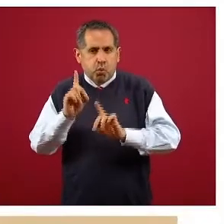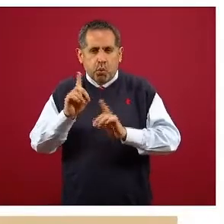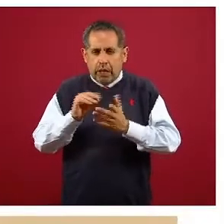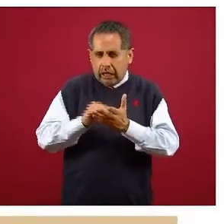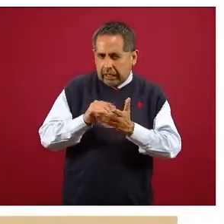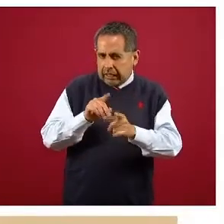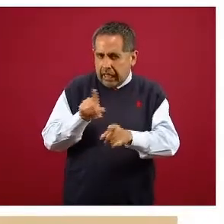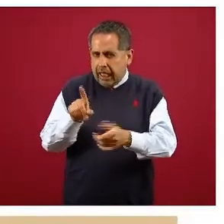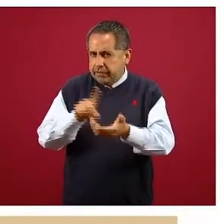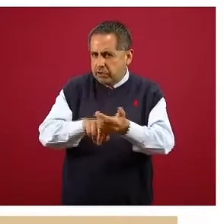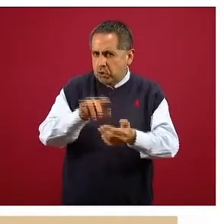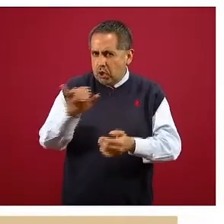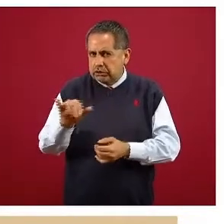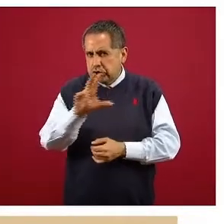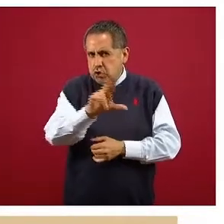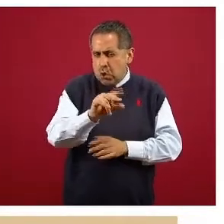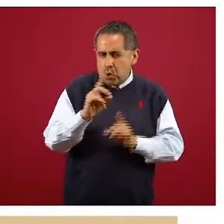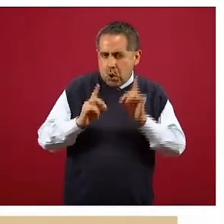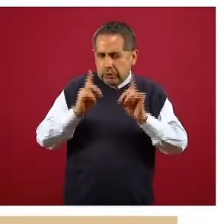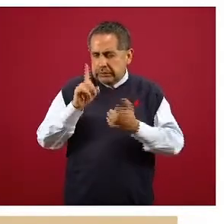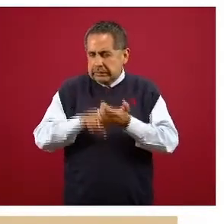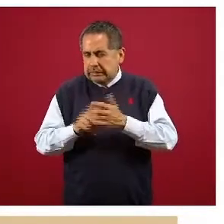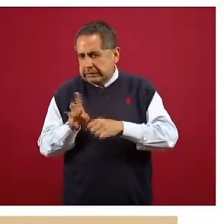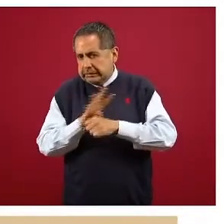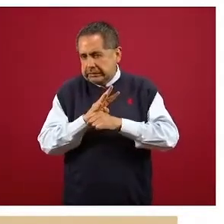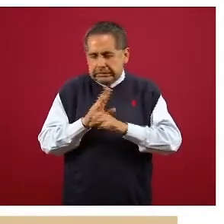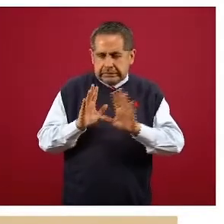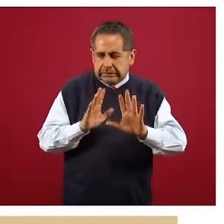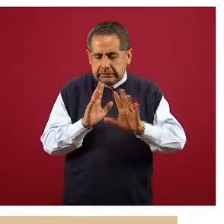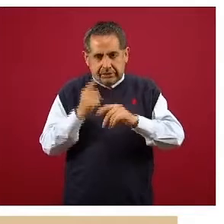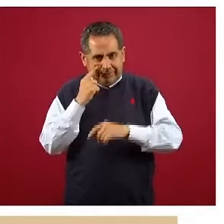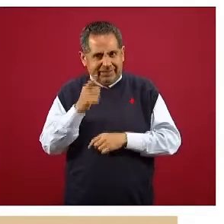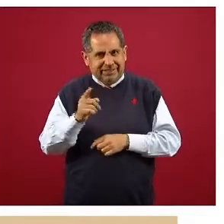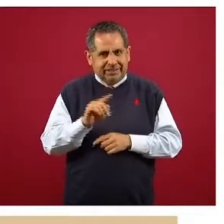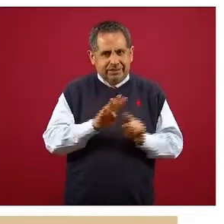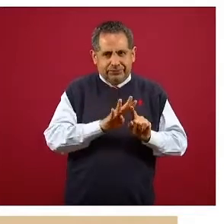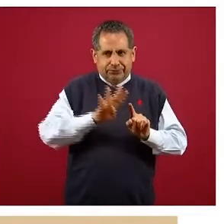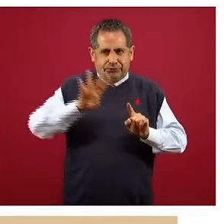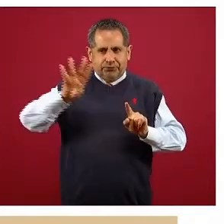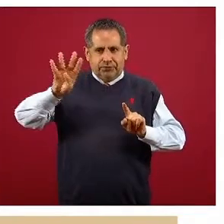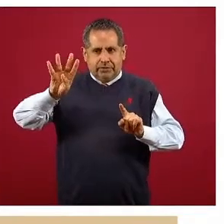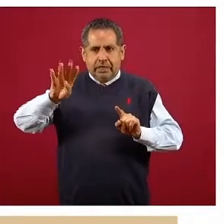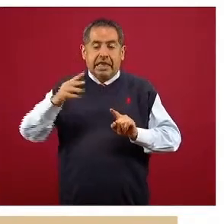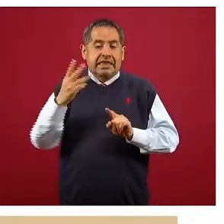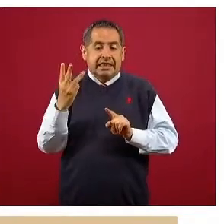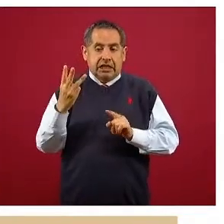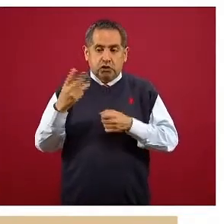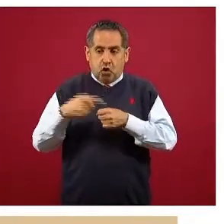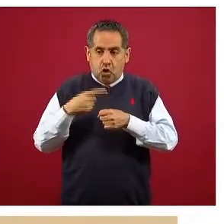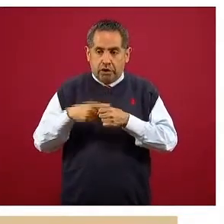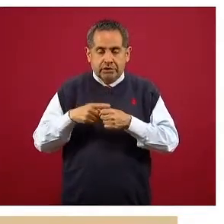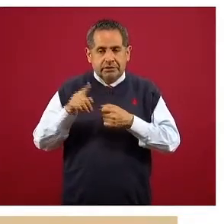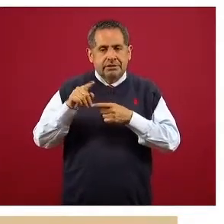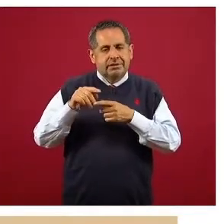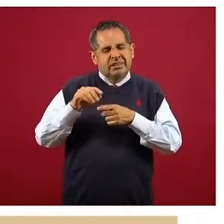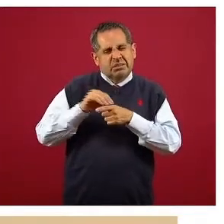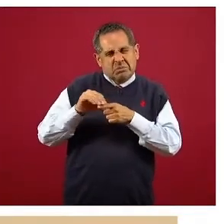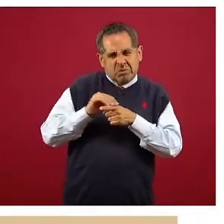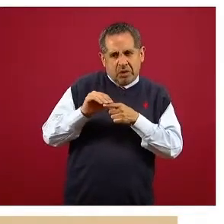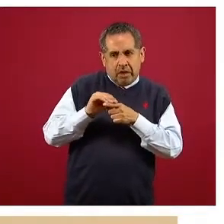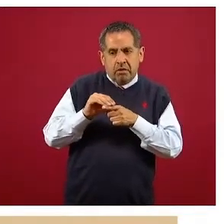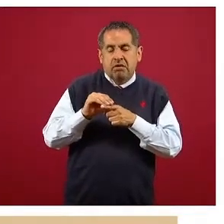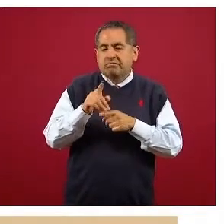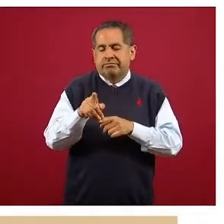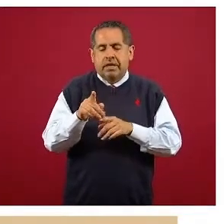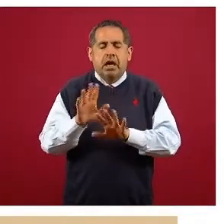ya lo saben, están divididos para cada una de las barras en 3 colores. El color lila oscuro son aquellos que ya